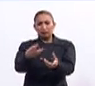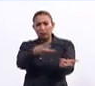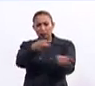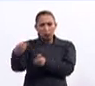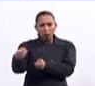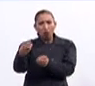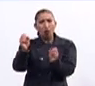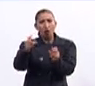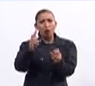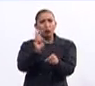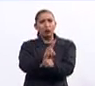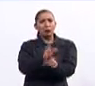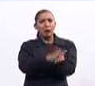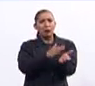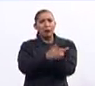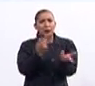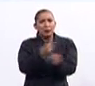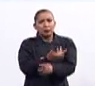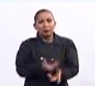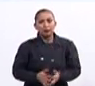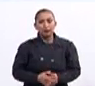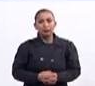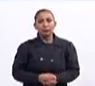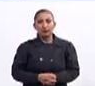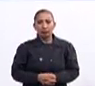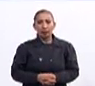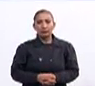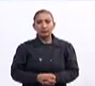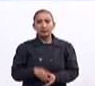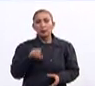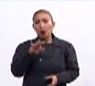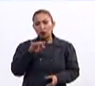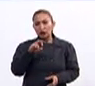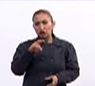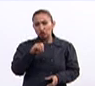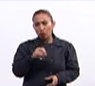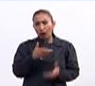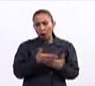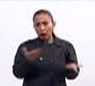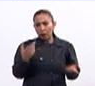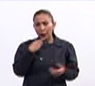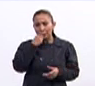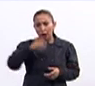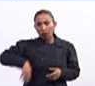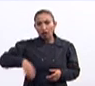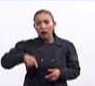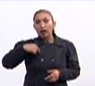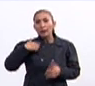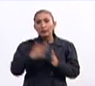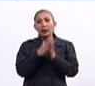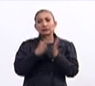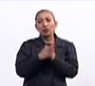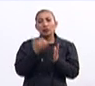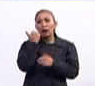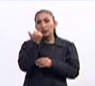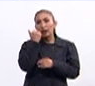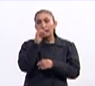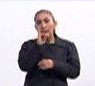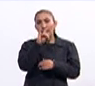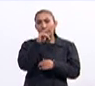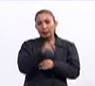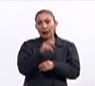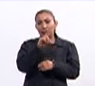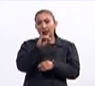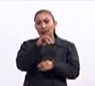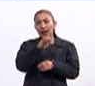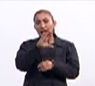una custodia o no de esos documentos electorales. Perfecto. Muy bien. Pues Mauricio, si te parece bien, como bien lo dijo Omar, hoy tenemos la participación de un estudiante del